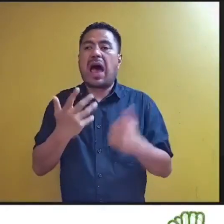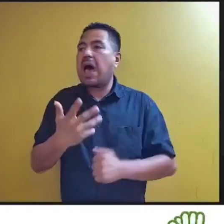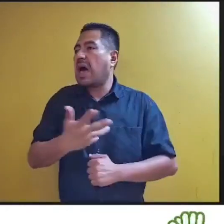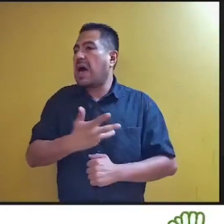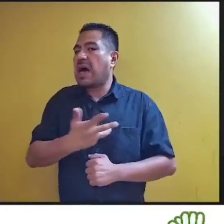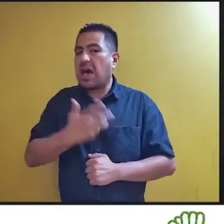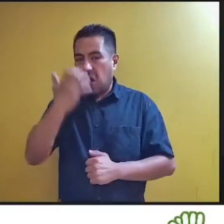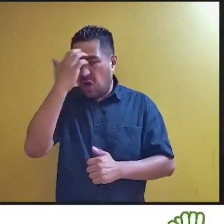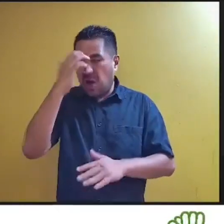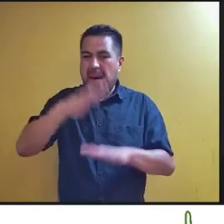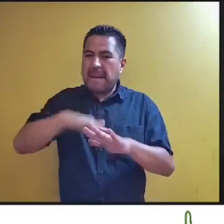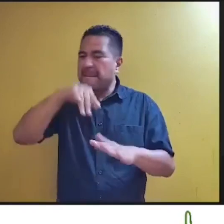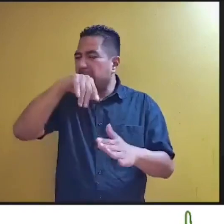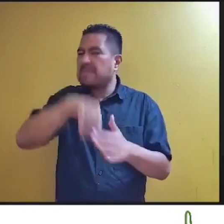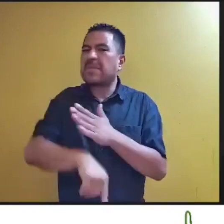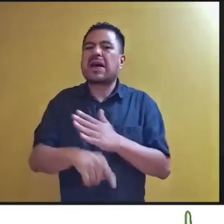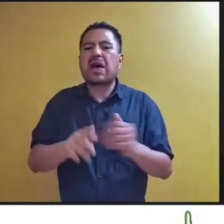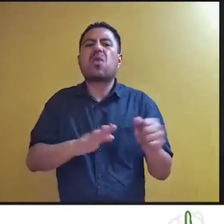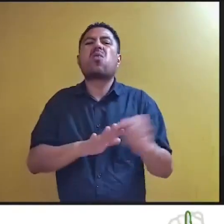siquiera el conocimiento de